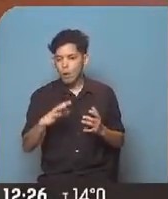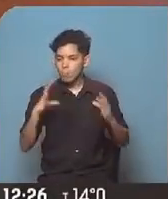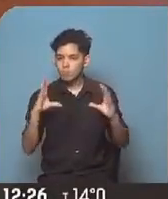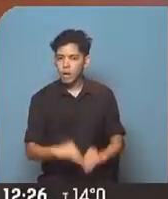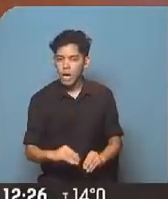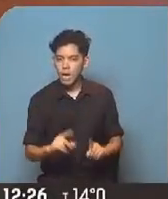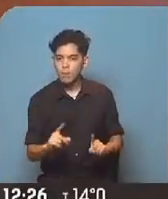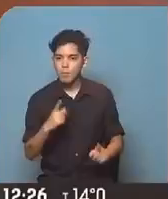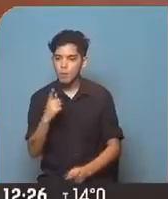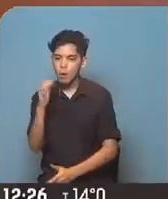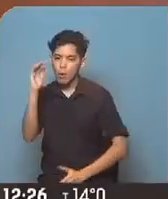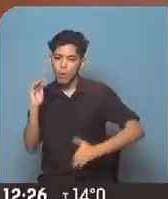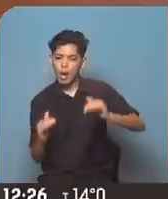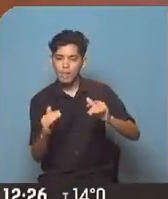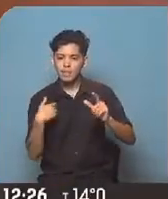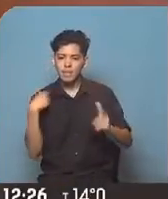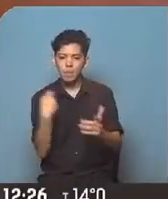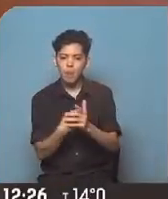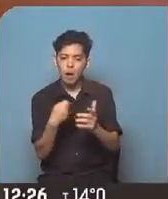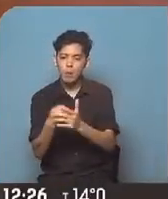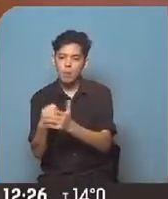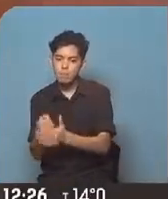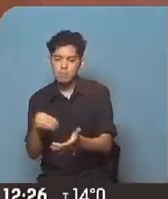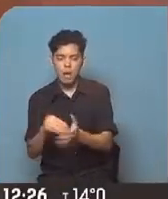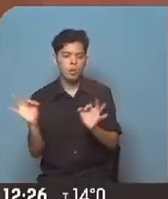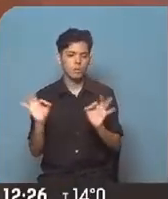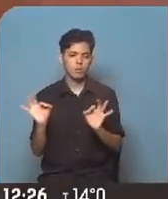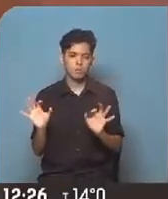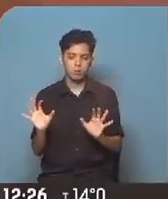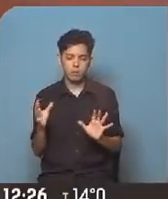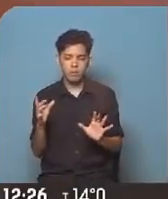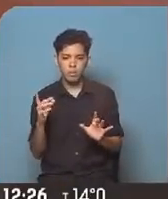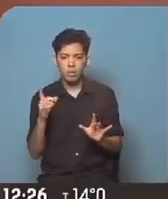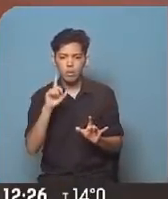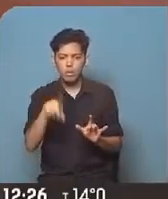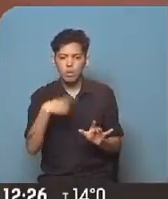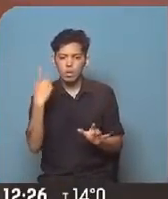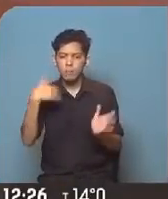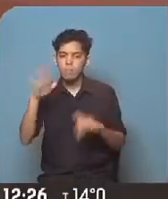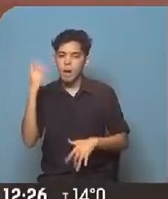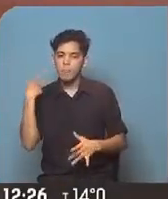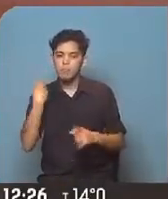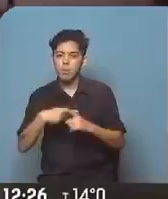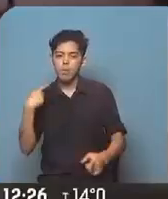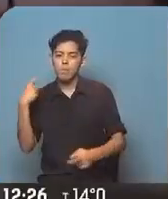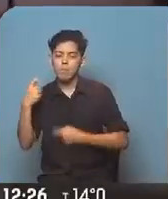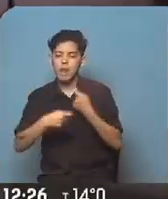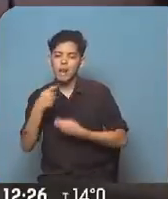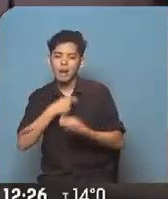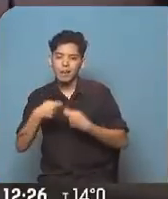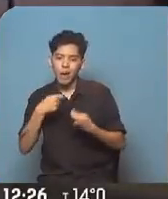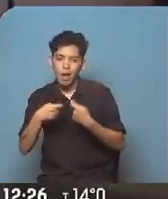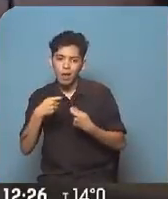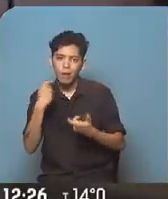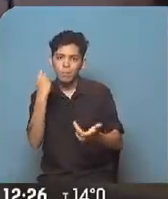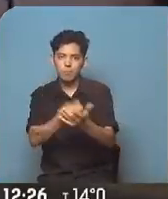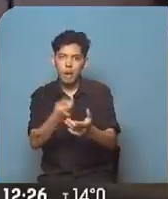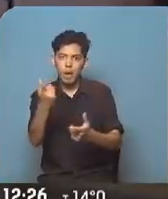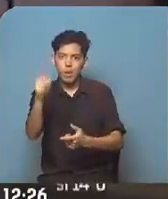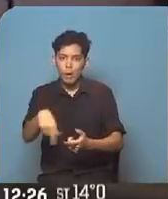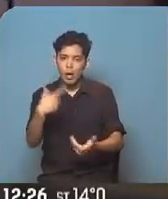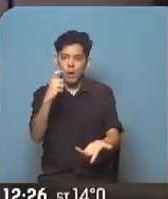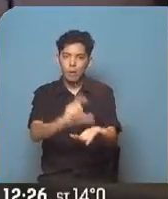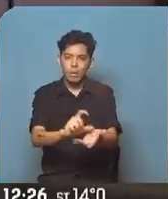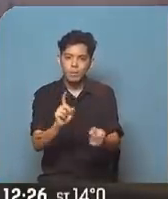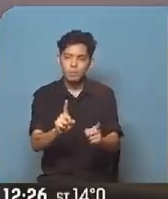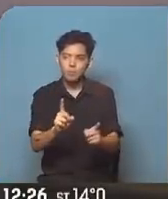balanza de pagos. ¿Cómo se desactiva? Generando confianza, que parece naif, pero al fin y al cabo es eso. Y el Banco Central con estas medidas claramente no soluciona ese